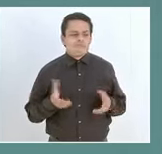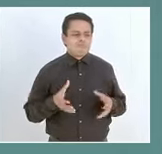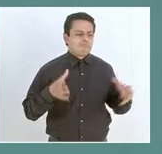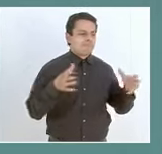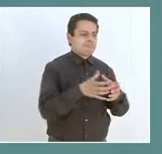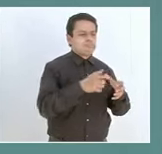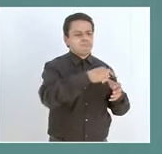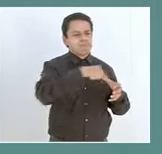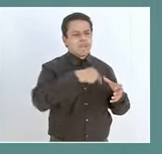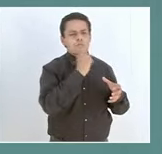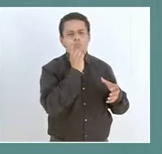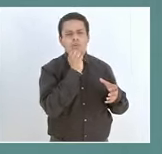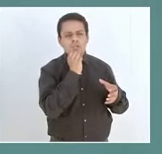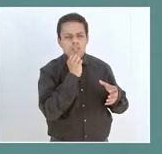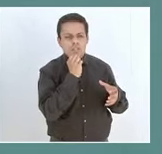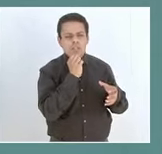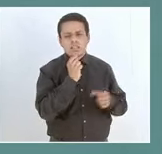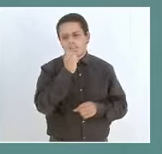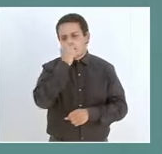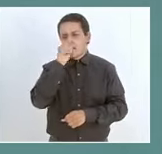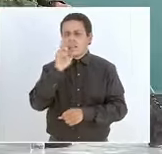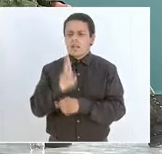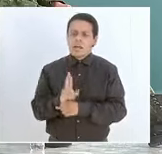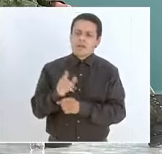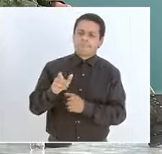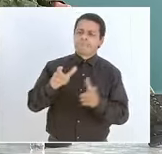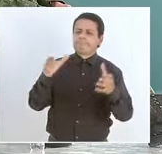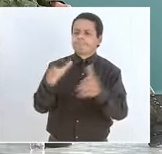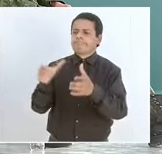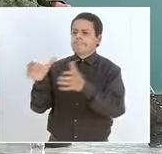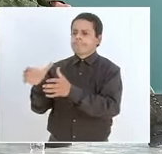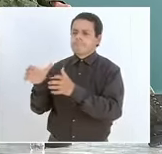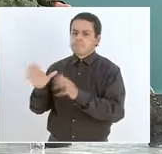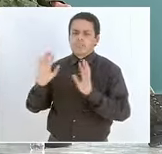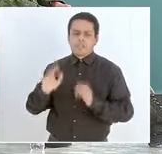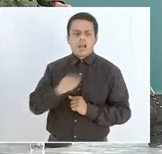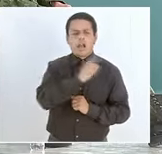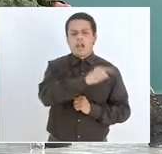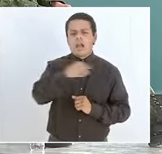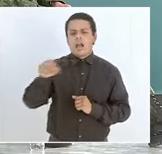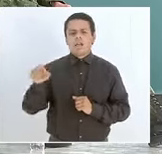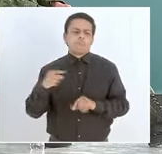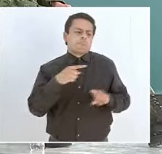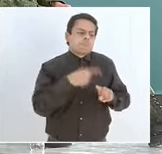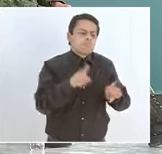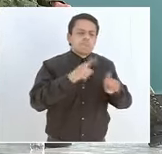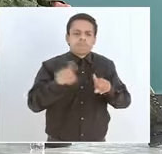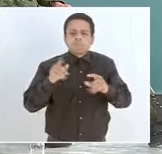corporación, cada secretaría hacía lo que le correspondía